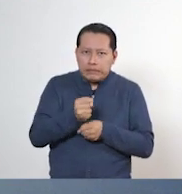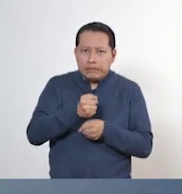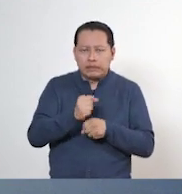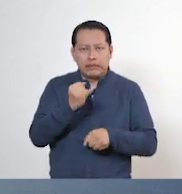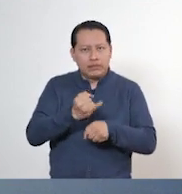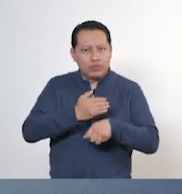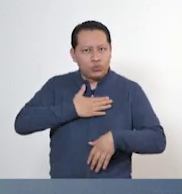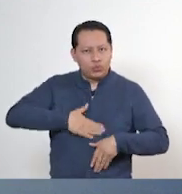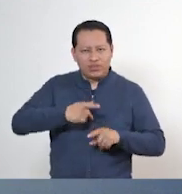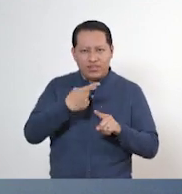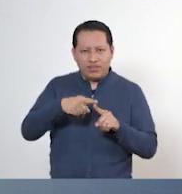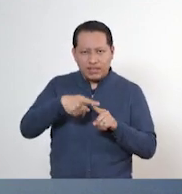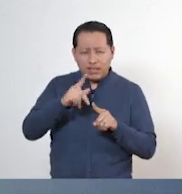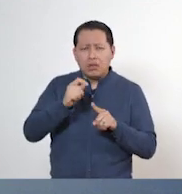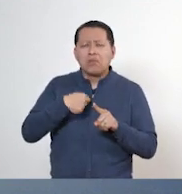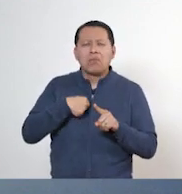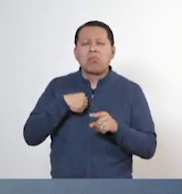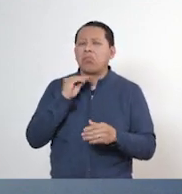nos volvemos cómplices.